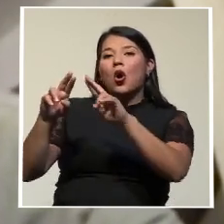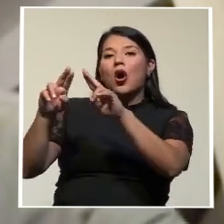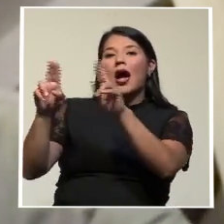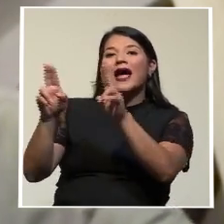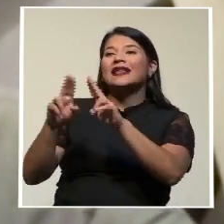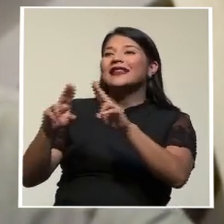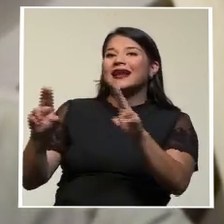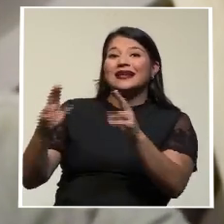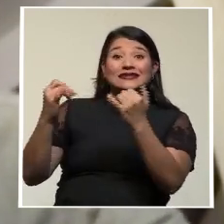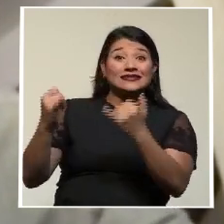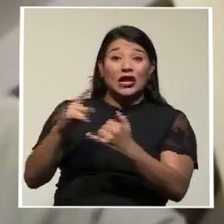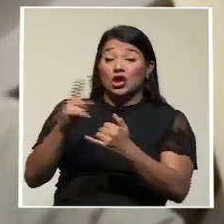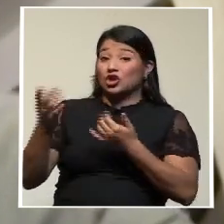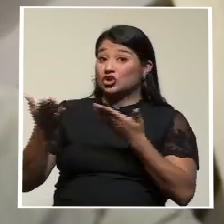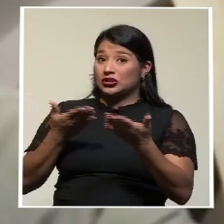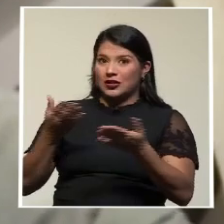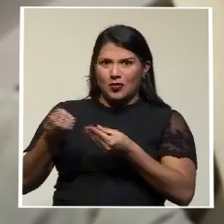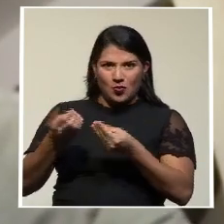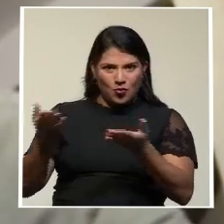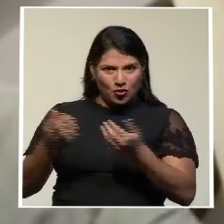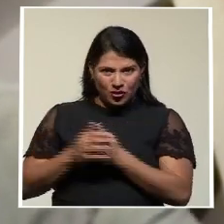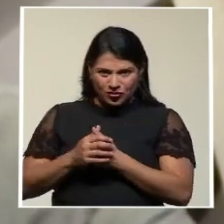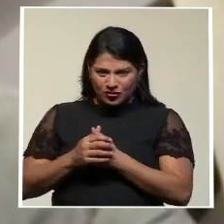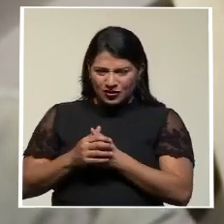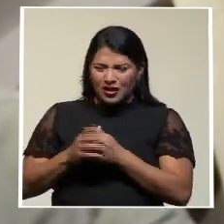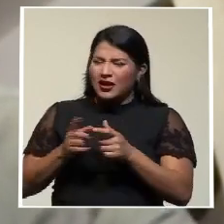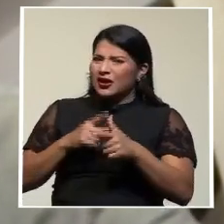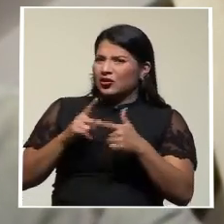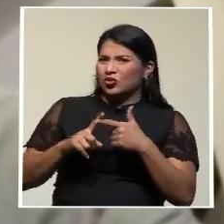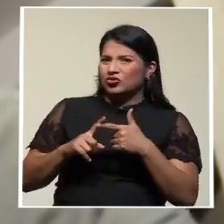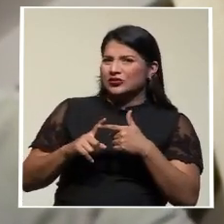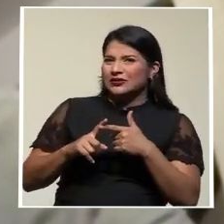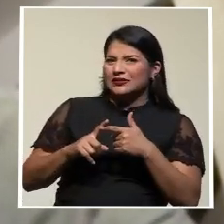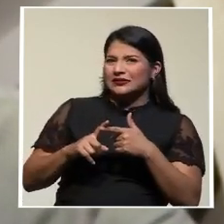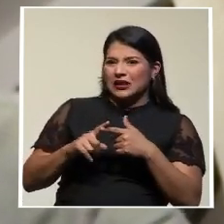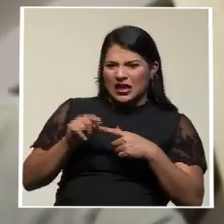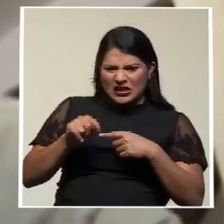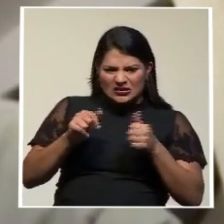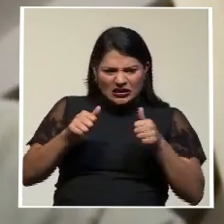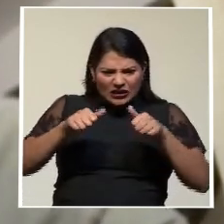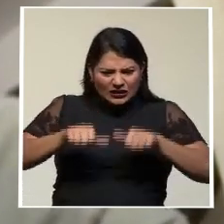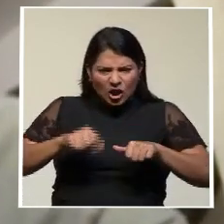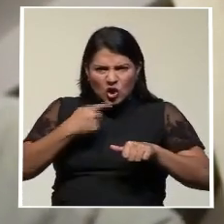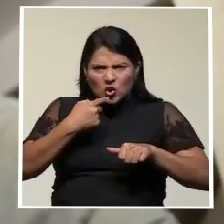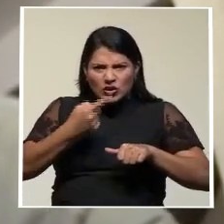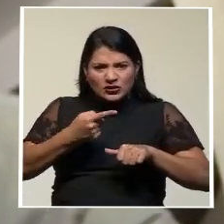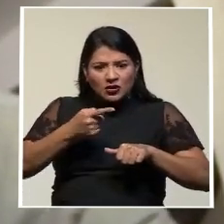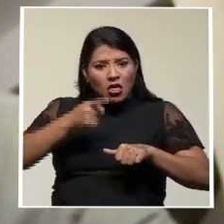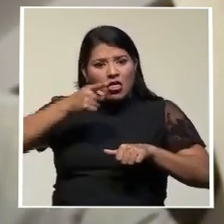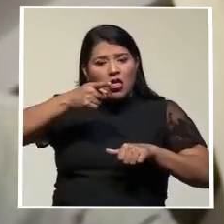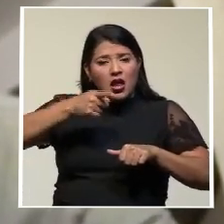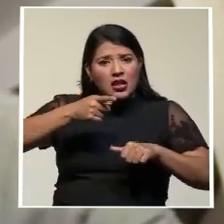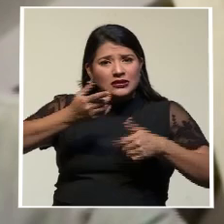servicio público, que es algo que ni siquiera ese tratado obligaba, exigía, y convirtieron los servicios de